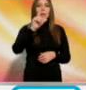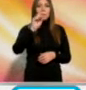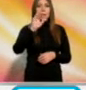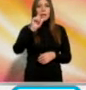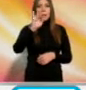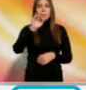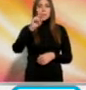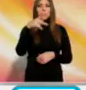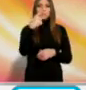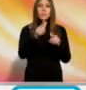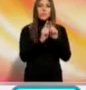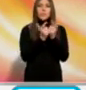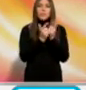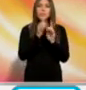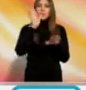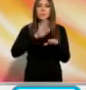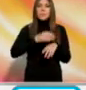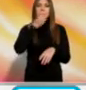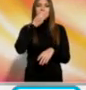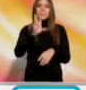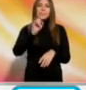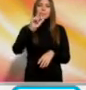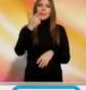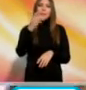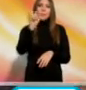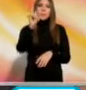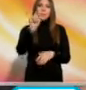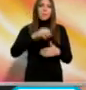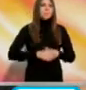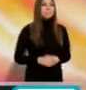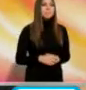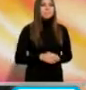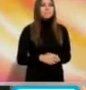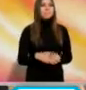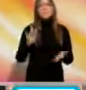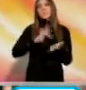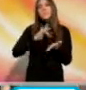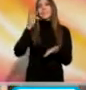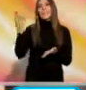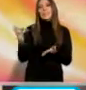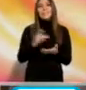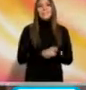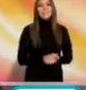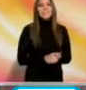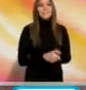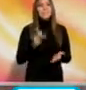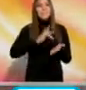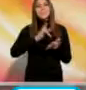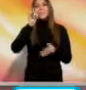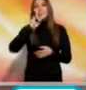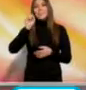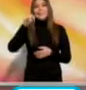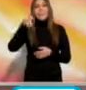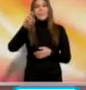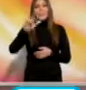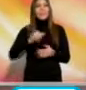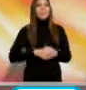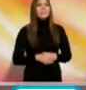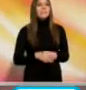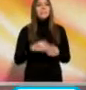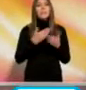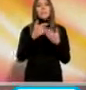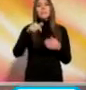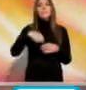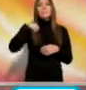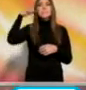más maravillosos del siglo XX. Gracias. Invisibles no tiene nada, ¿eh? Nada. Nada. Gracias, ¿Verdad que Sandra. pudiste verla? Aquí estaba viendo todo,